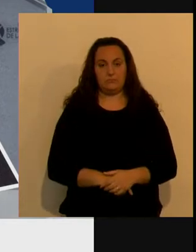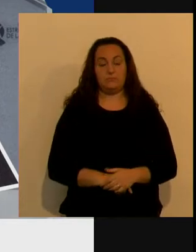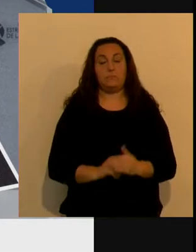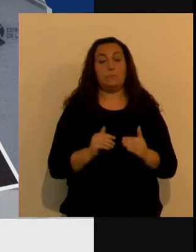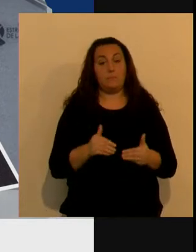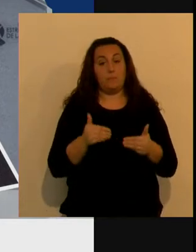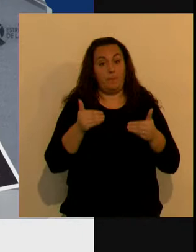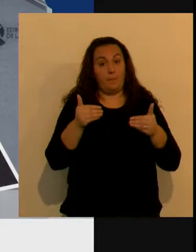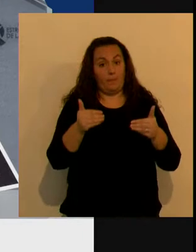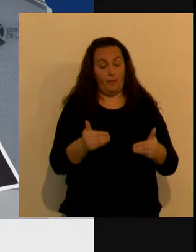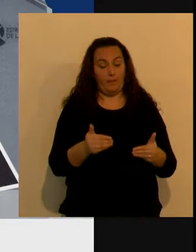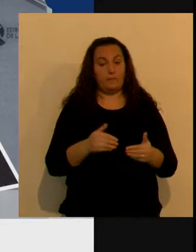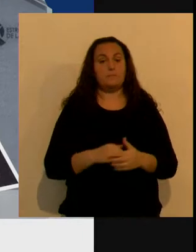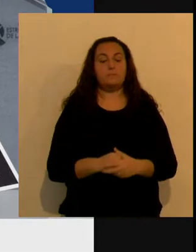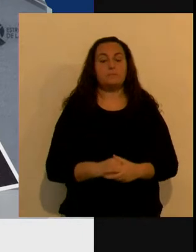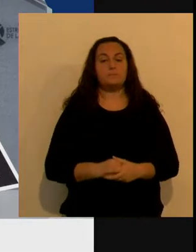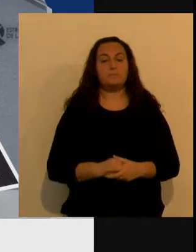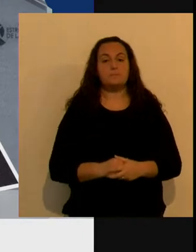Seguidamente